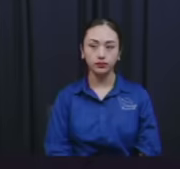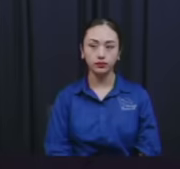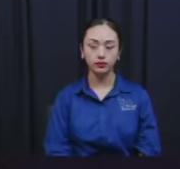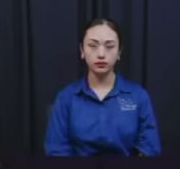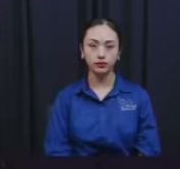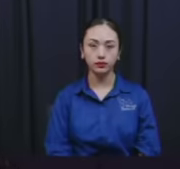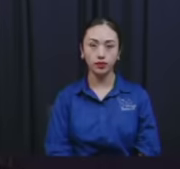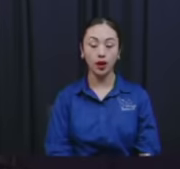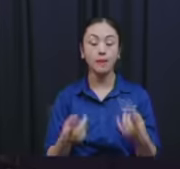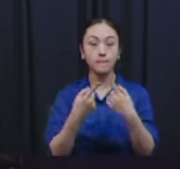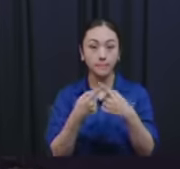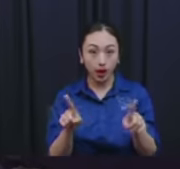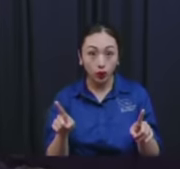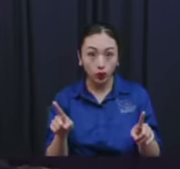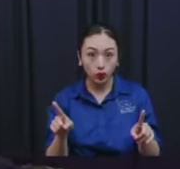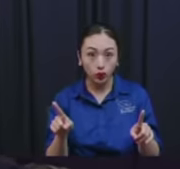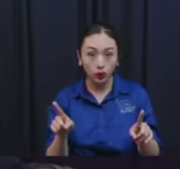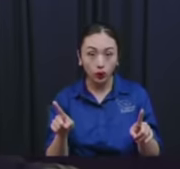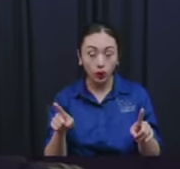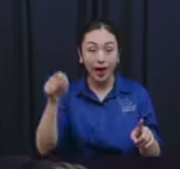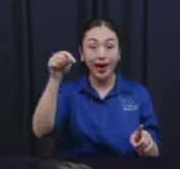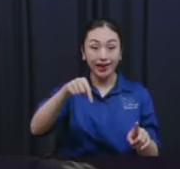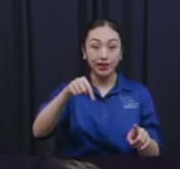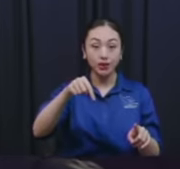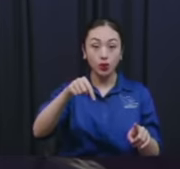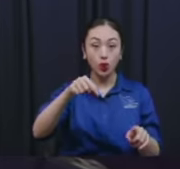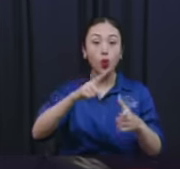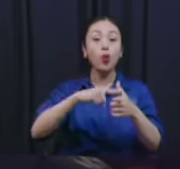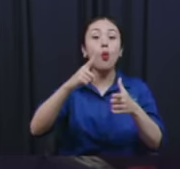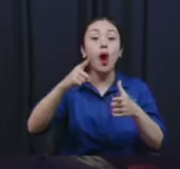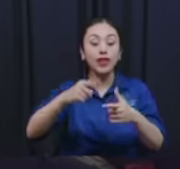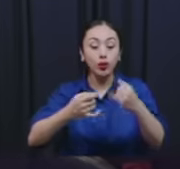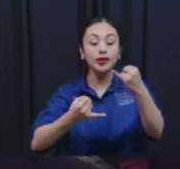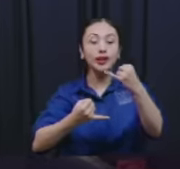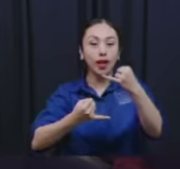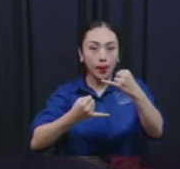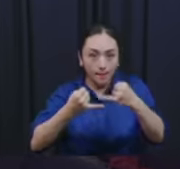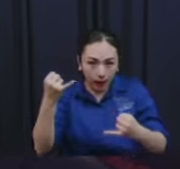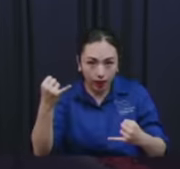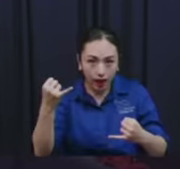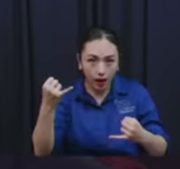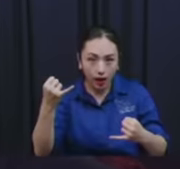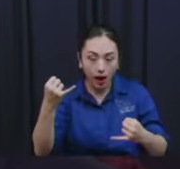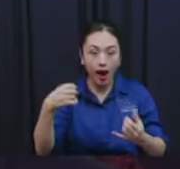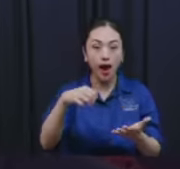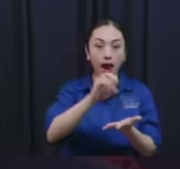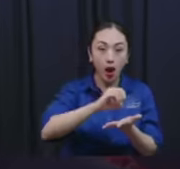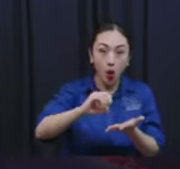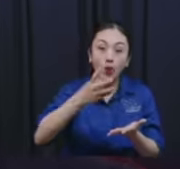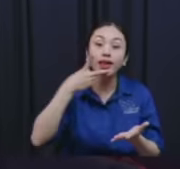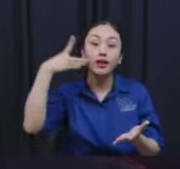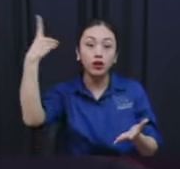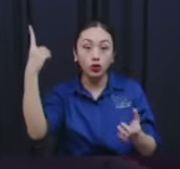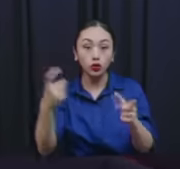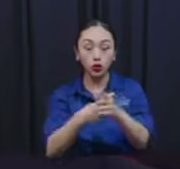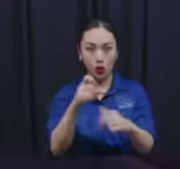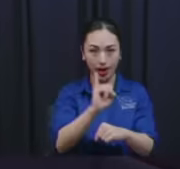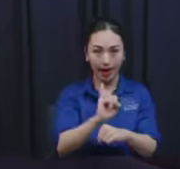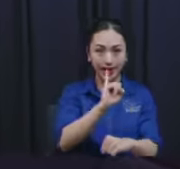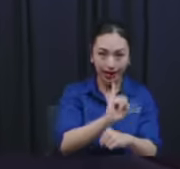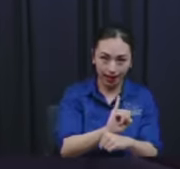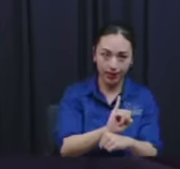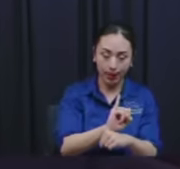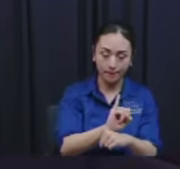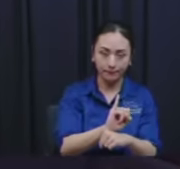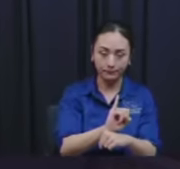tribulación pero eso es la finalización del Trato con de de Dios con la iglesia para empezar la semana